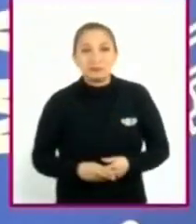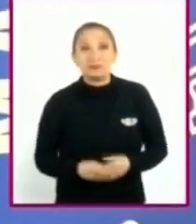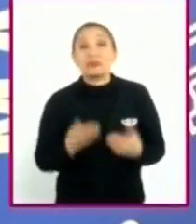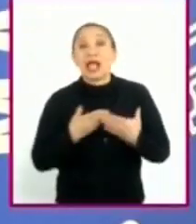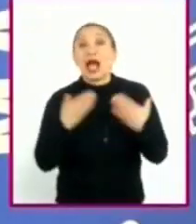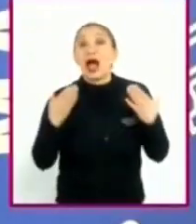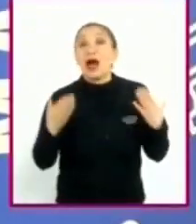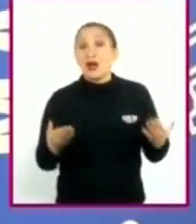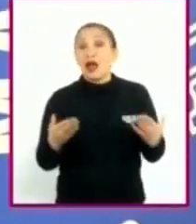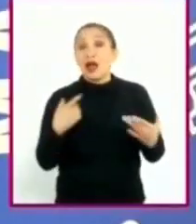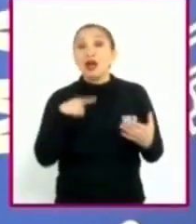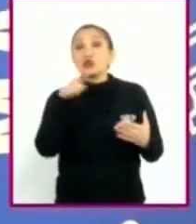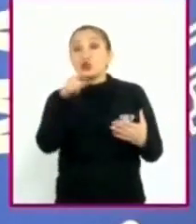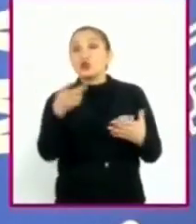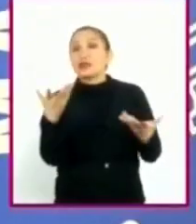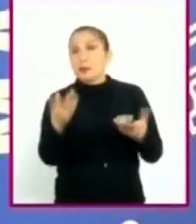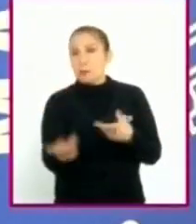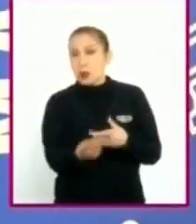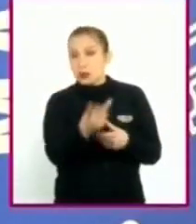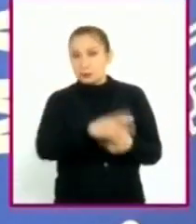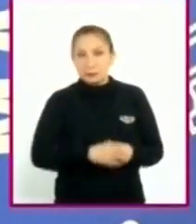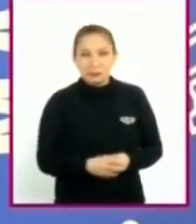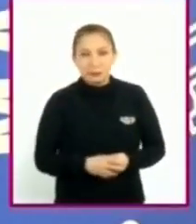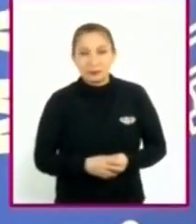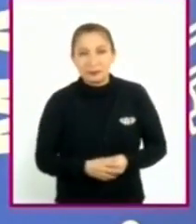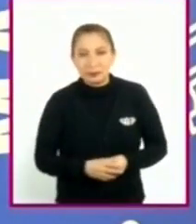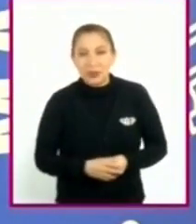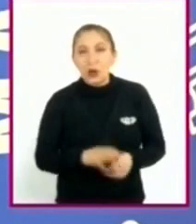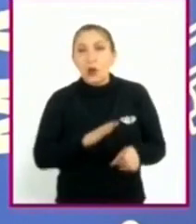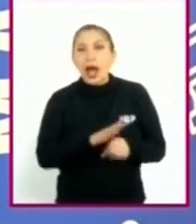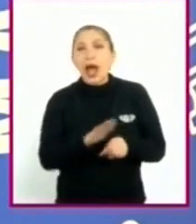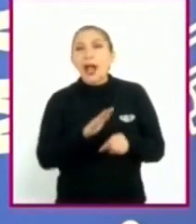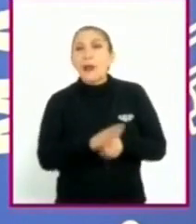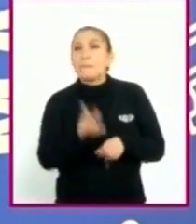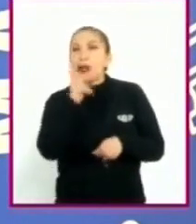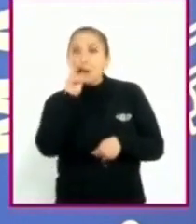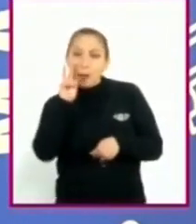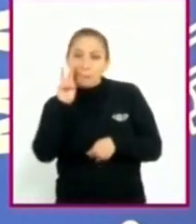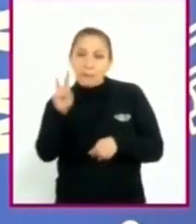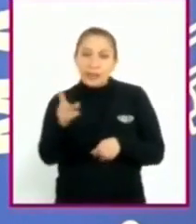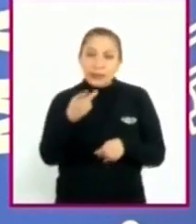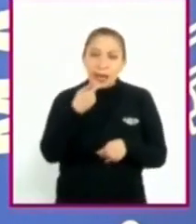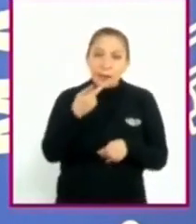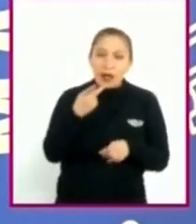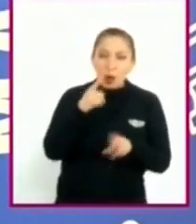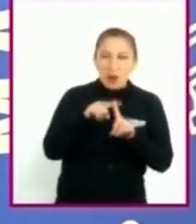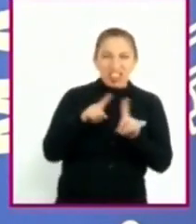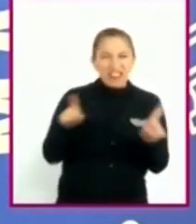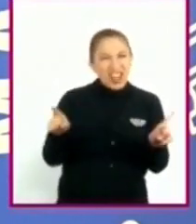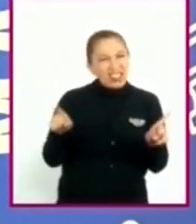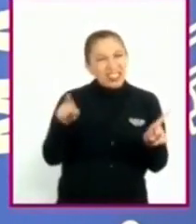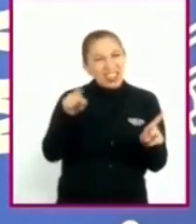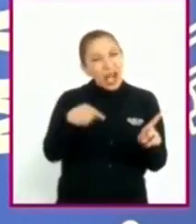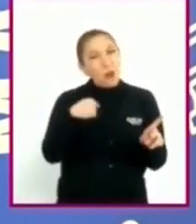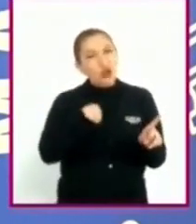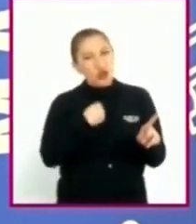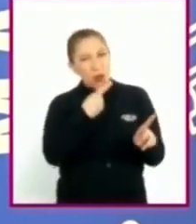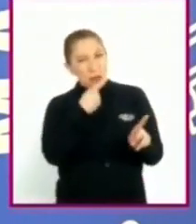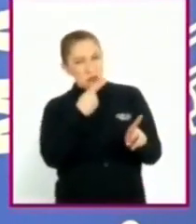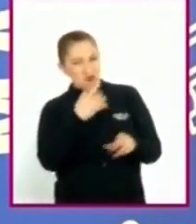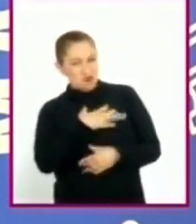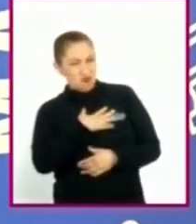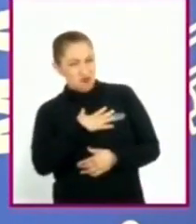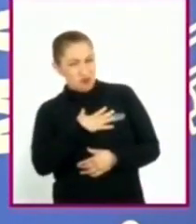Ahora, hagan estas preguntas. ¿Qué palabras observan que se pronuncian de forma diferente a como ustedes lo